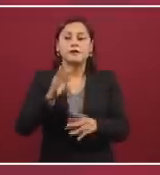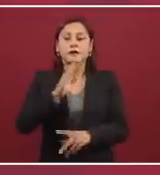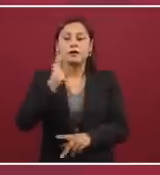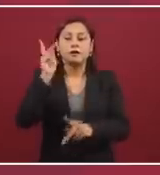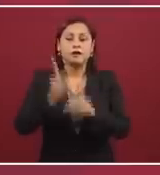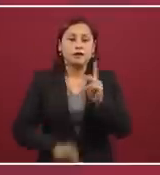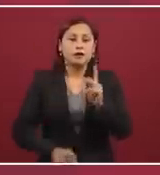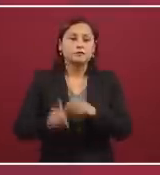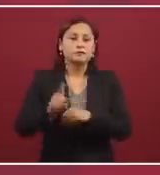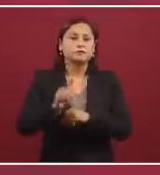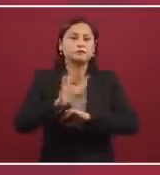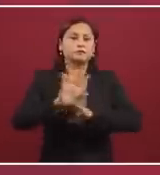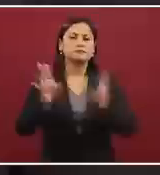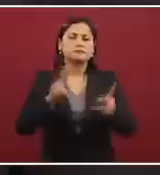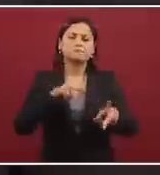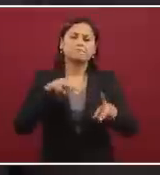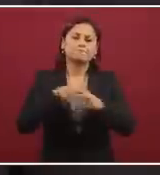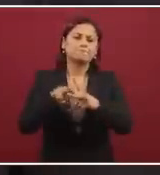masacres